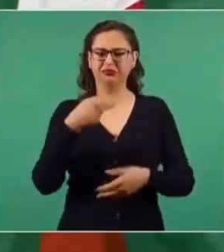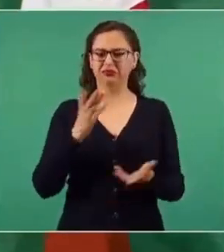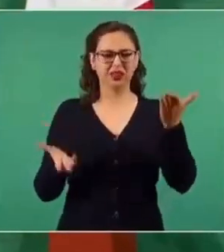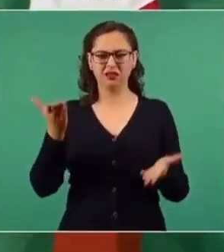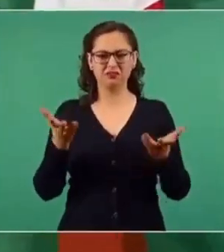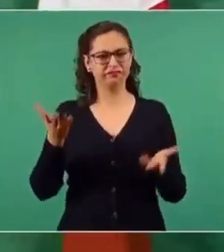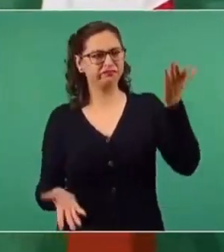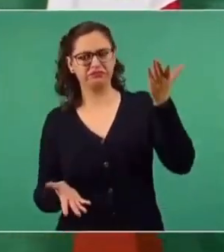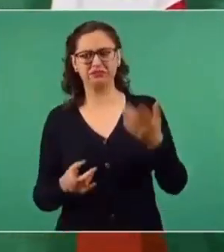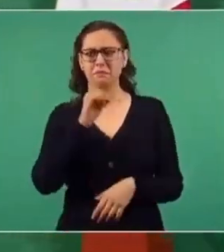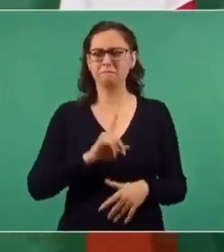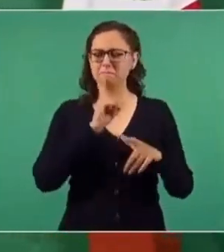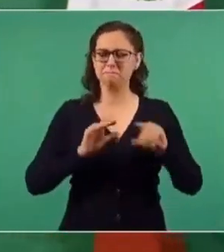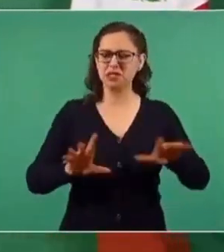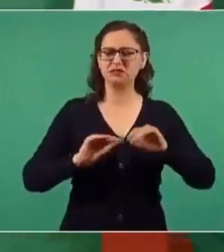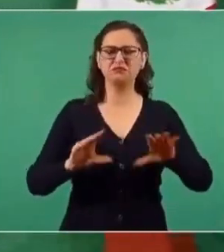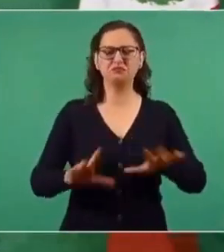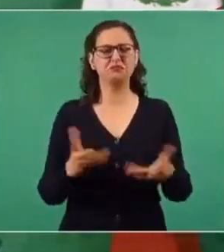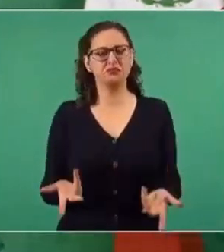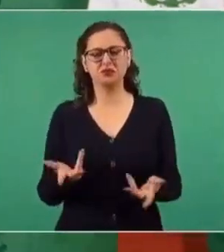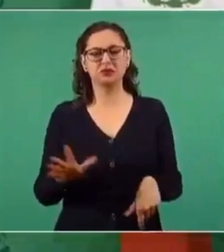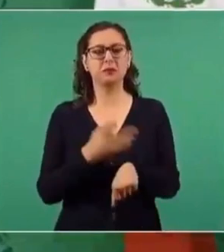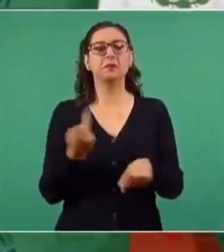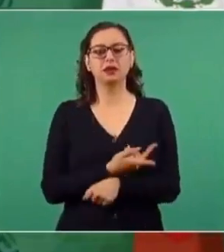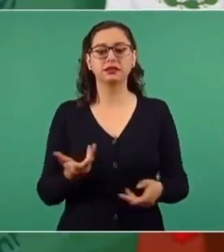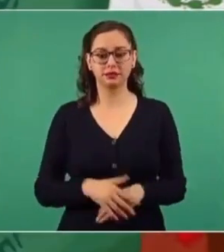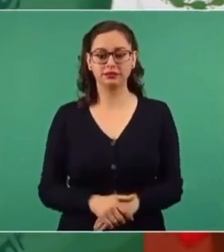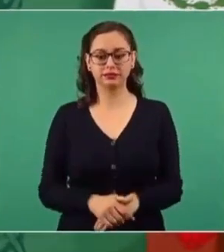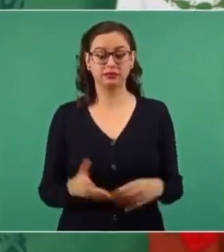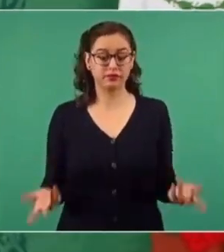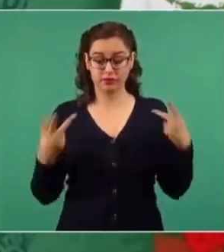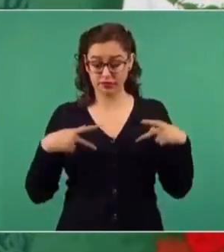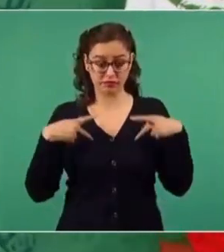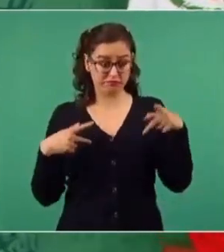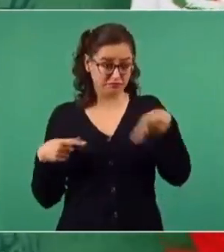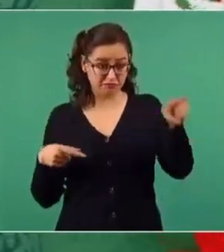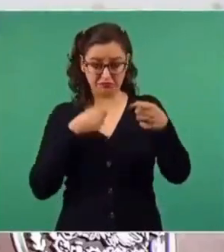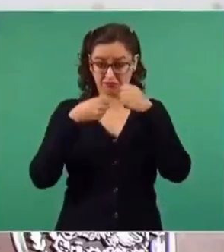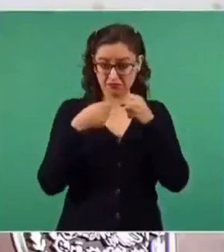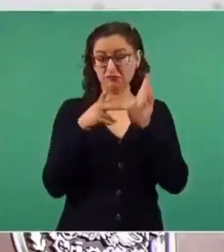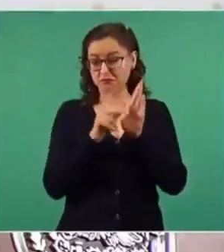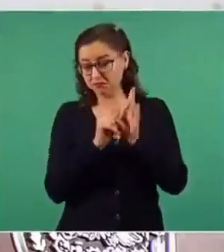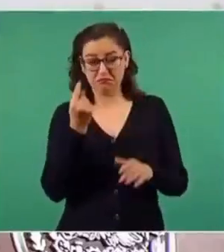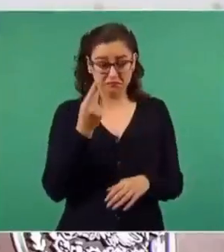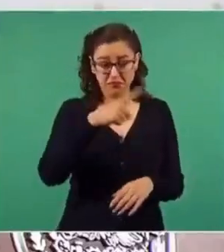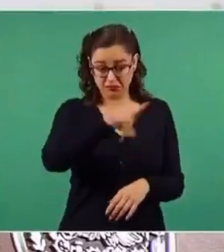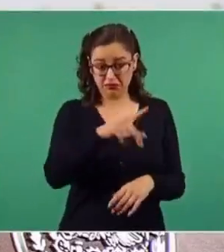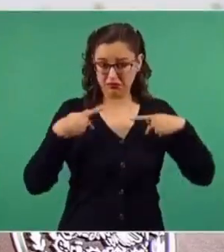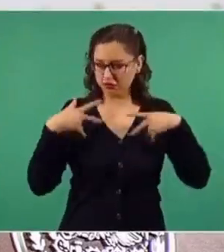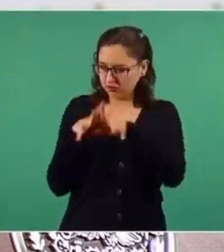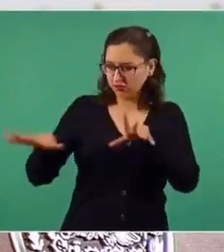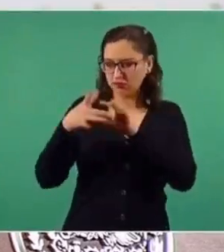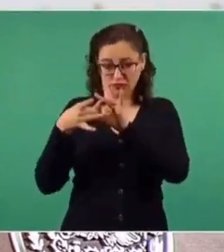medios no responden al interés de los ciudadanos. Responden a